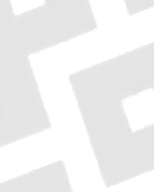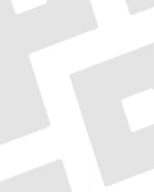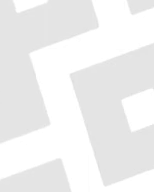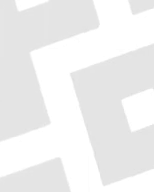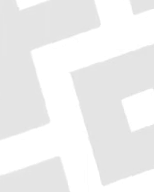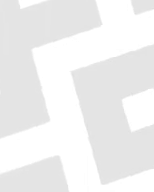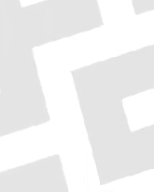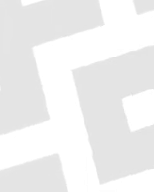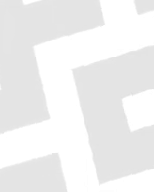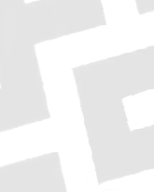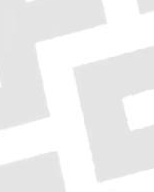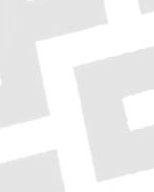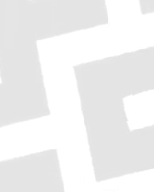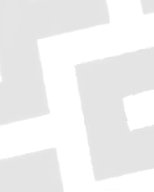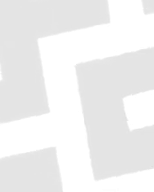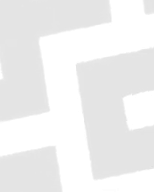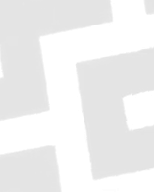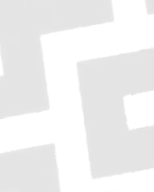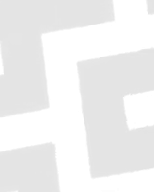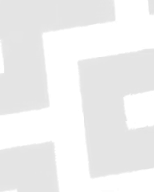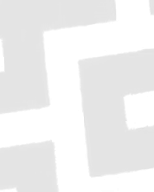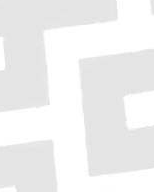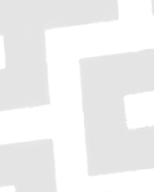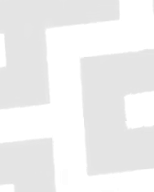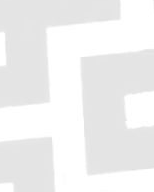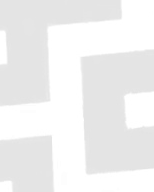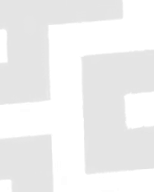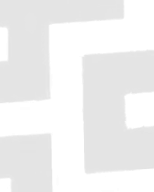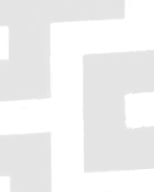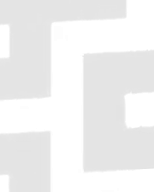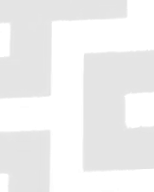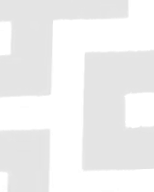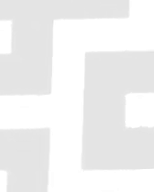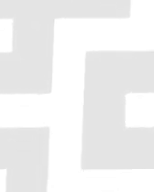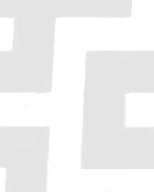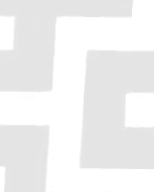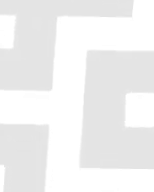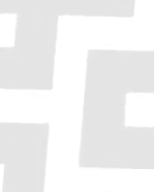Estrategia estatal contra el coronavirus. Actualización en Veracruz.